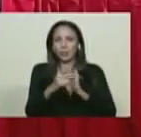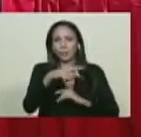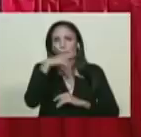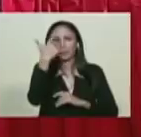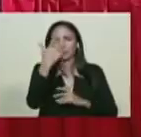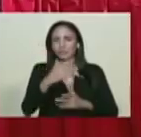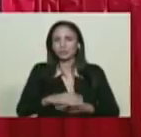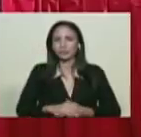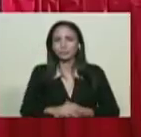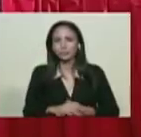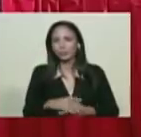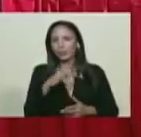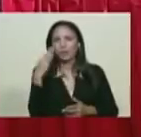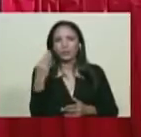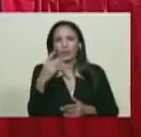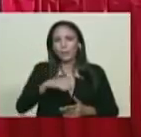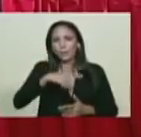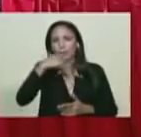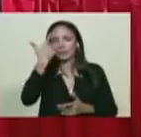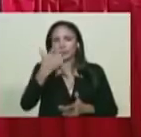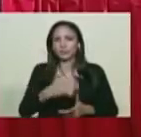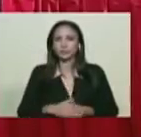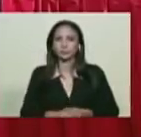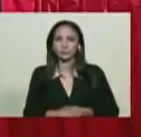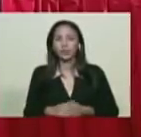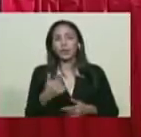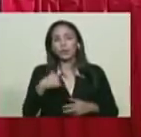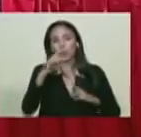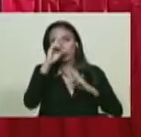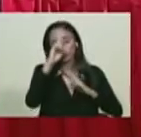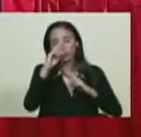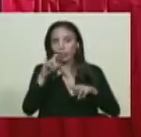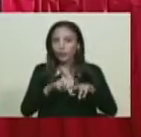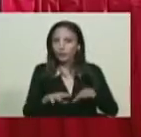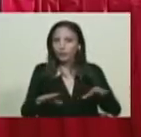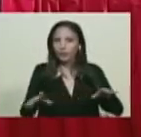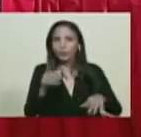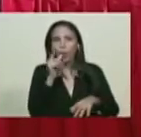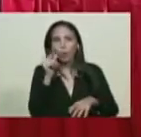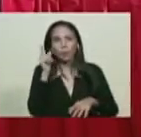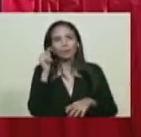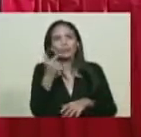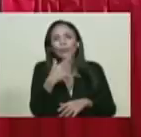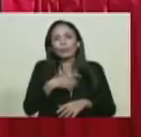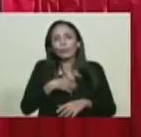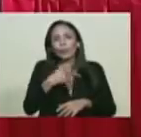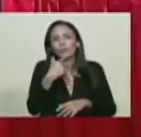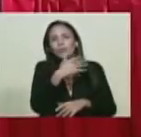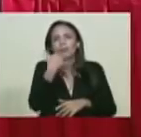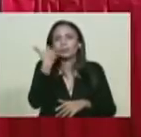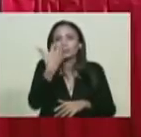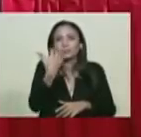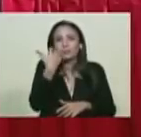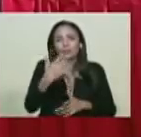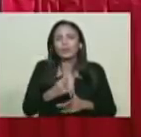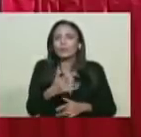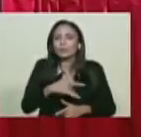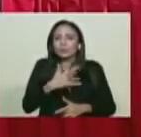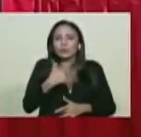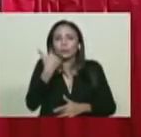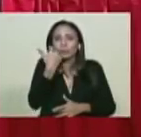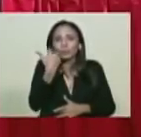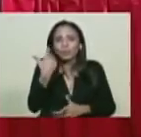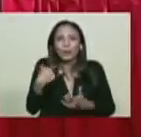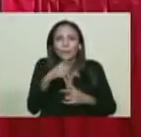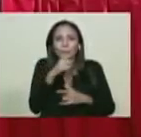¡Qué vergüenza, de verdad! Por respeto a los niños y a las niñas, no digo lo que siento con lo que debiera decirlo.